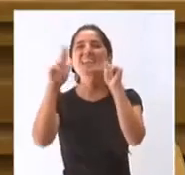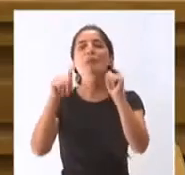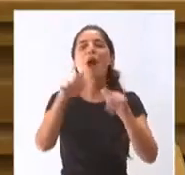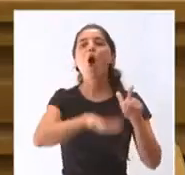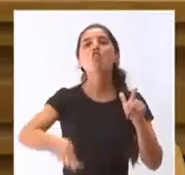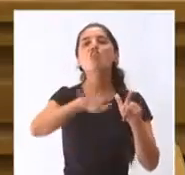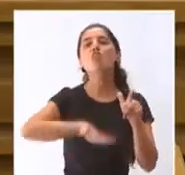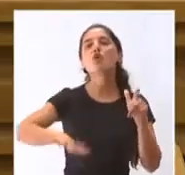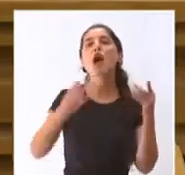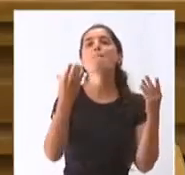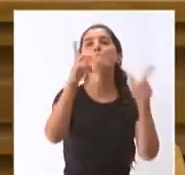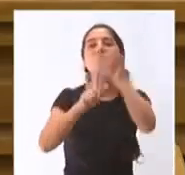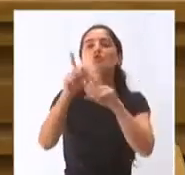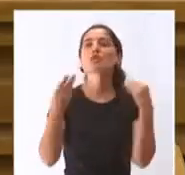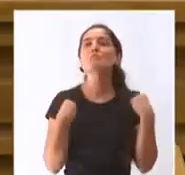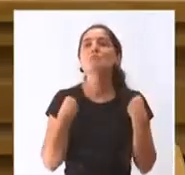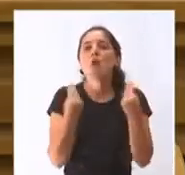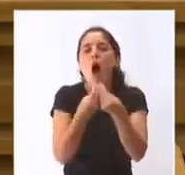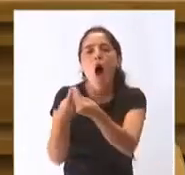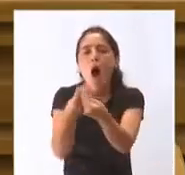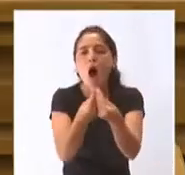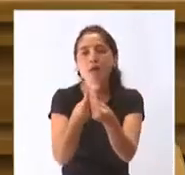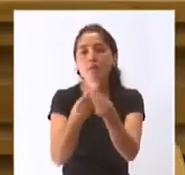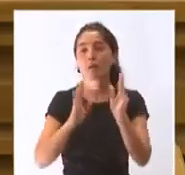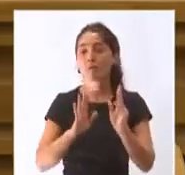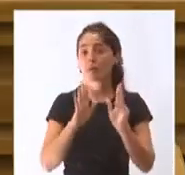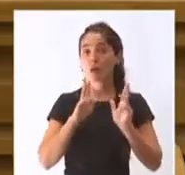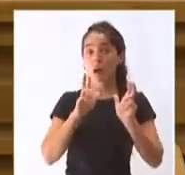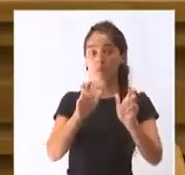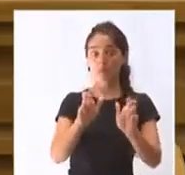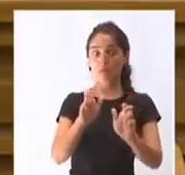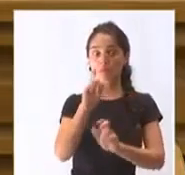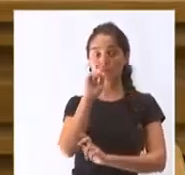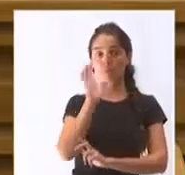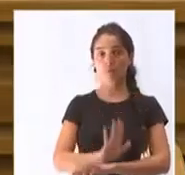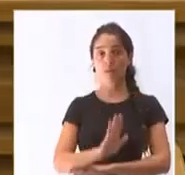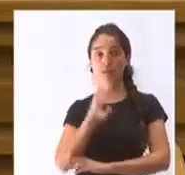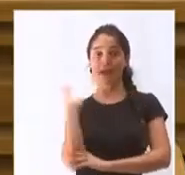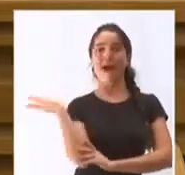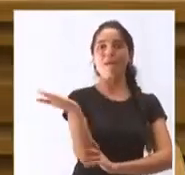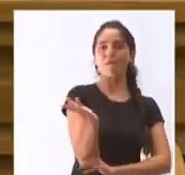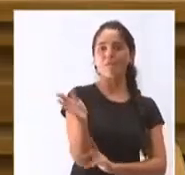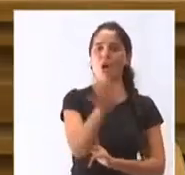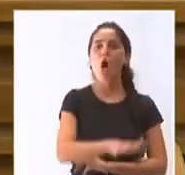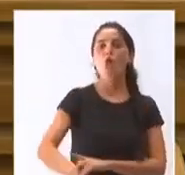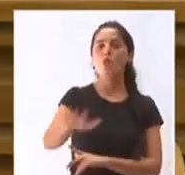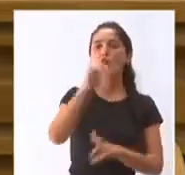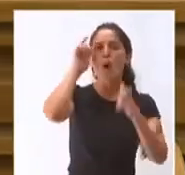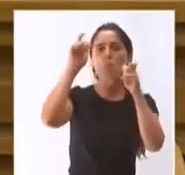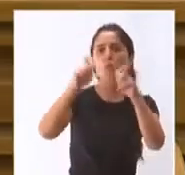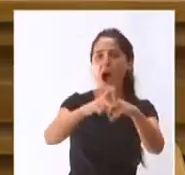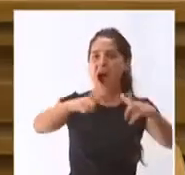con mucha contractura de vivienda pero a priori pareciera que está afectando están dirigiéndose a grandes núcleos urbanos que están